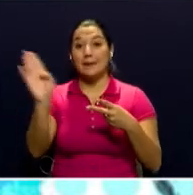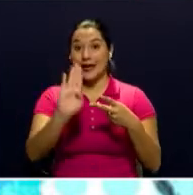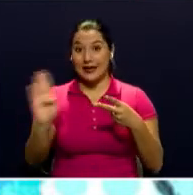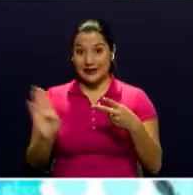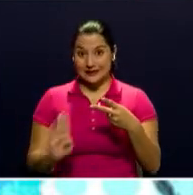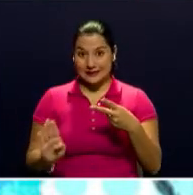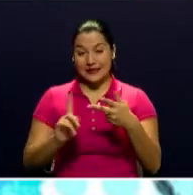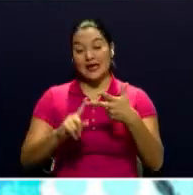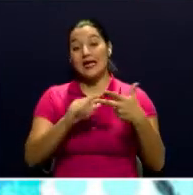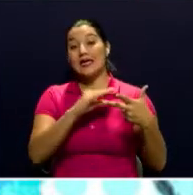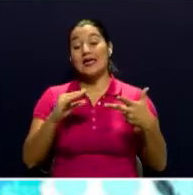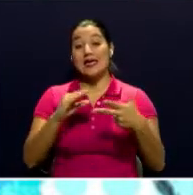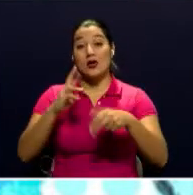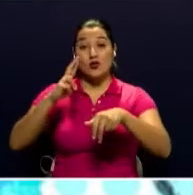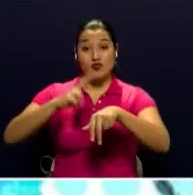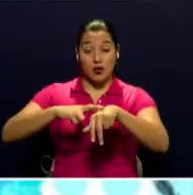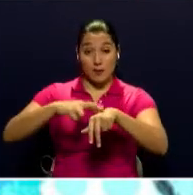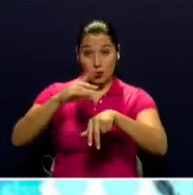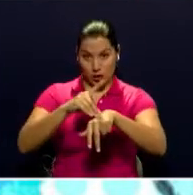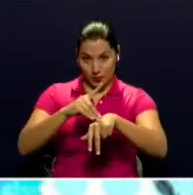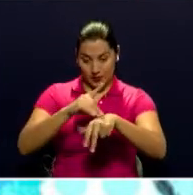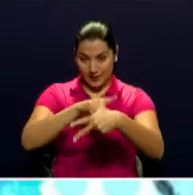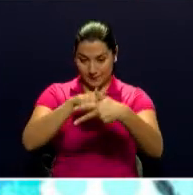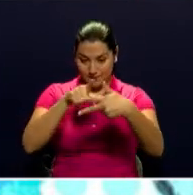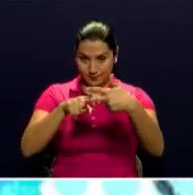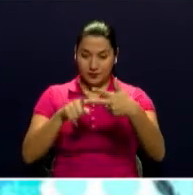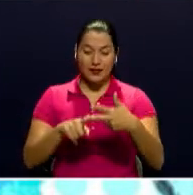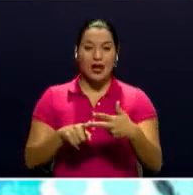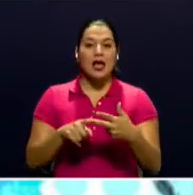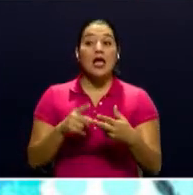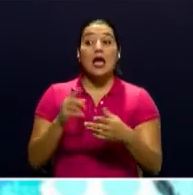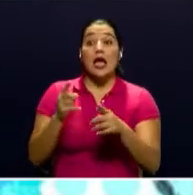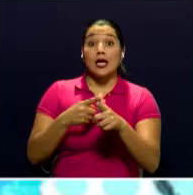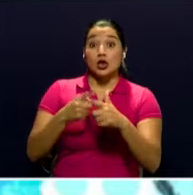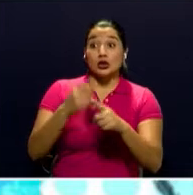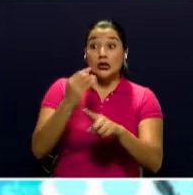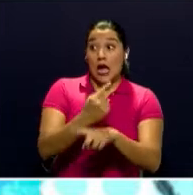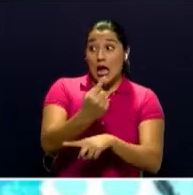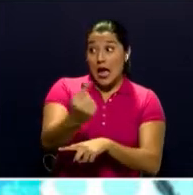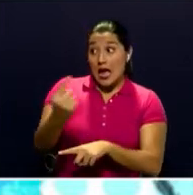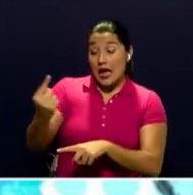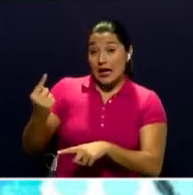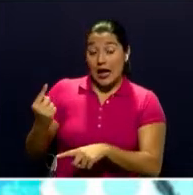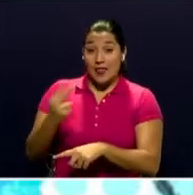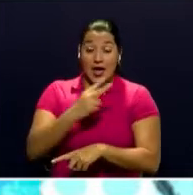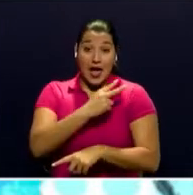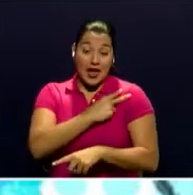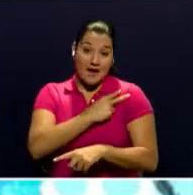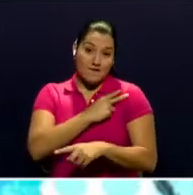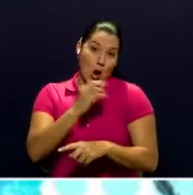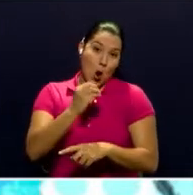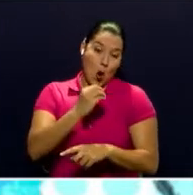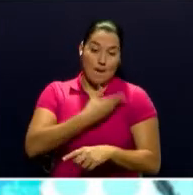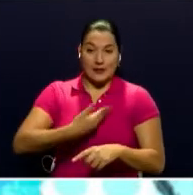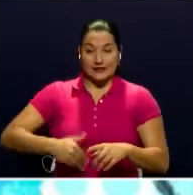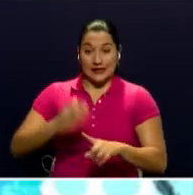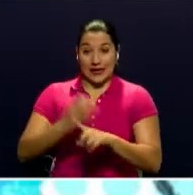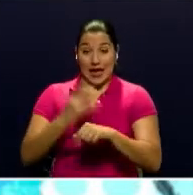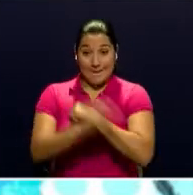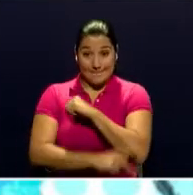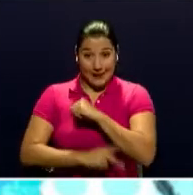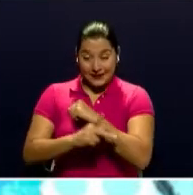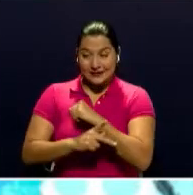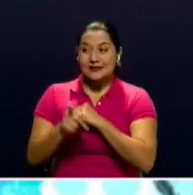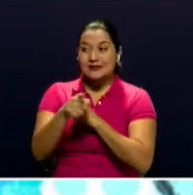cada uno de sus jefes de Estado de cada país está exponiendo la situación que se vive con esta pandemia del COVID-19, recordando